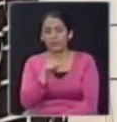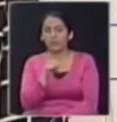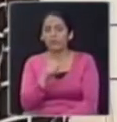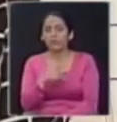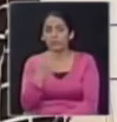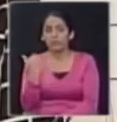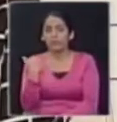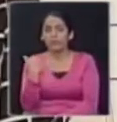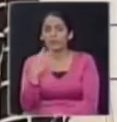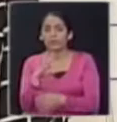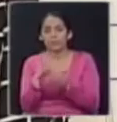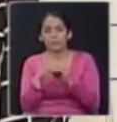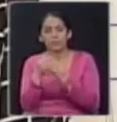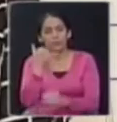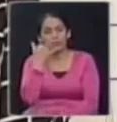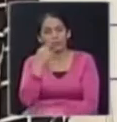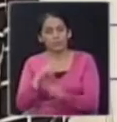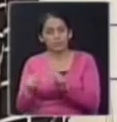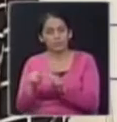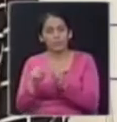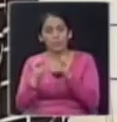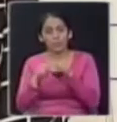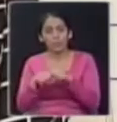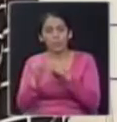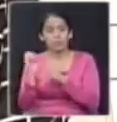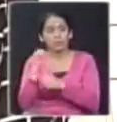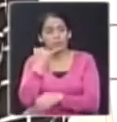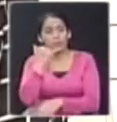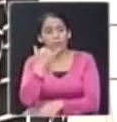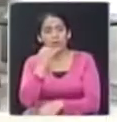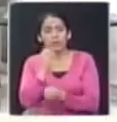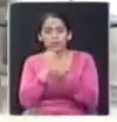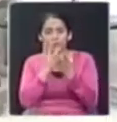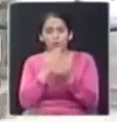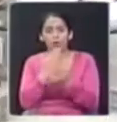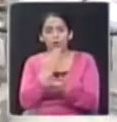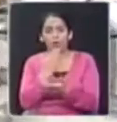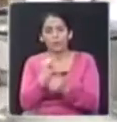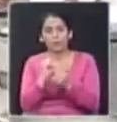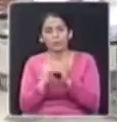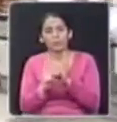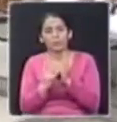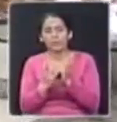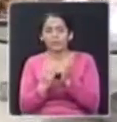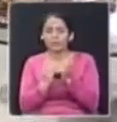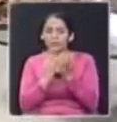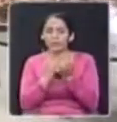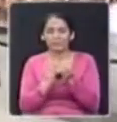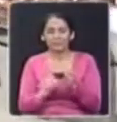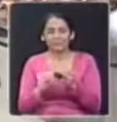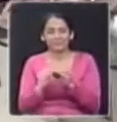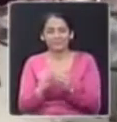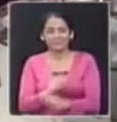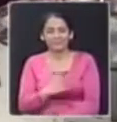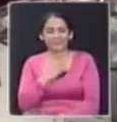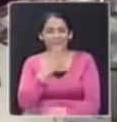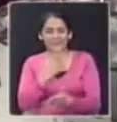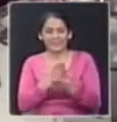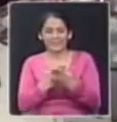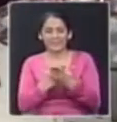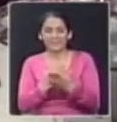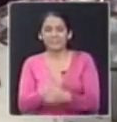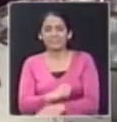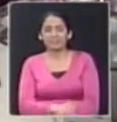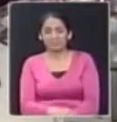Guayaquil también están prestos para proporcionar información. Gracias, doctora, por habernos acompañado. Que sigan adelante con